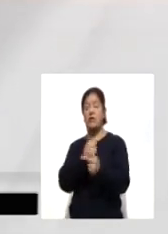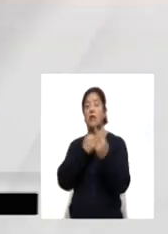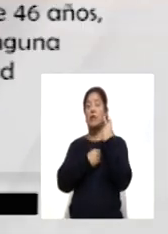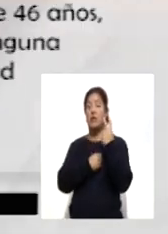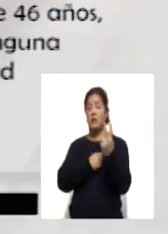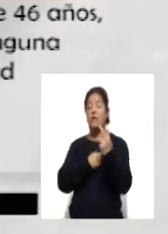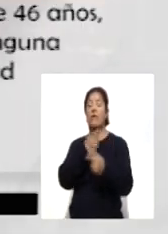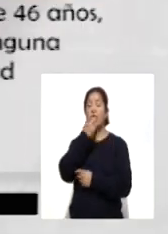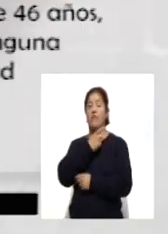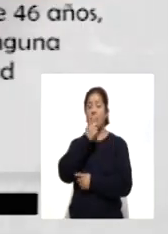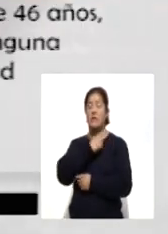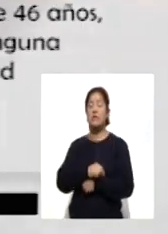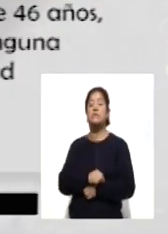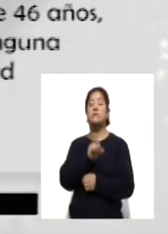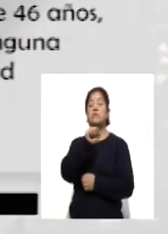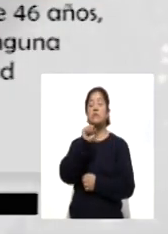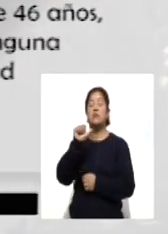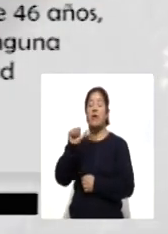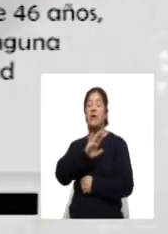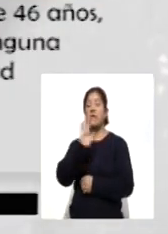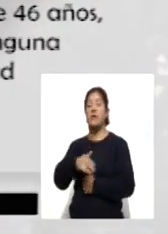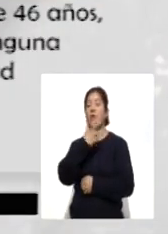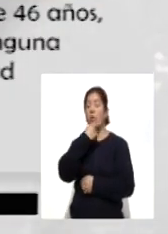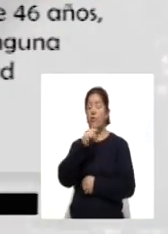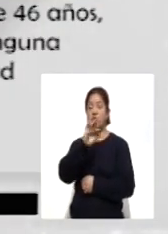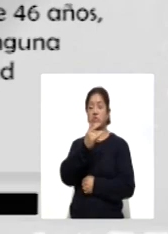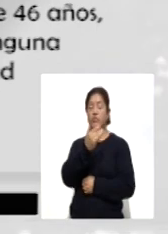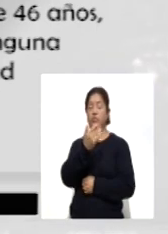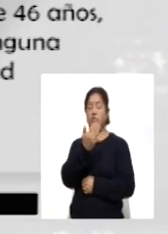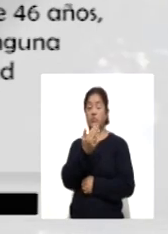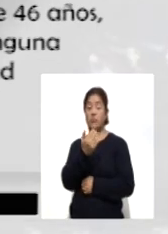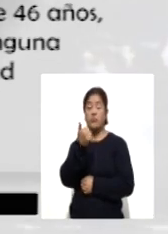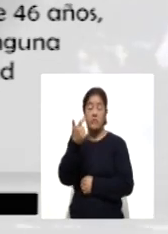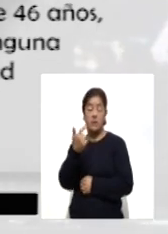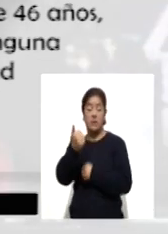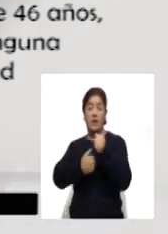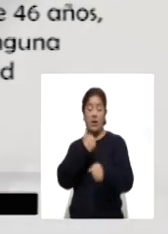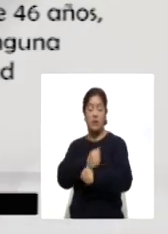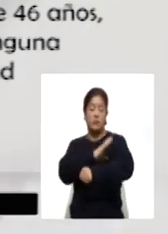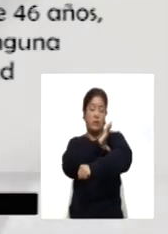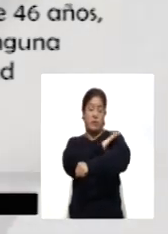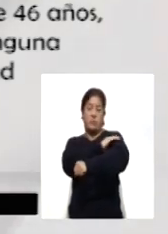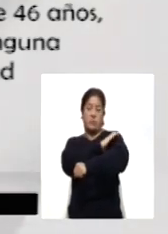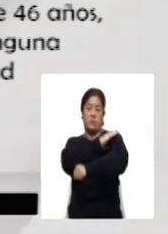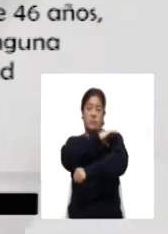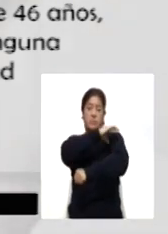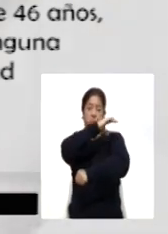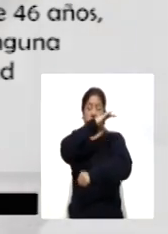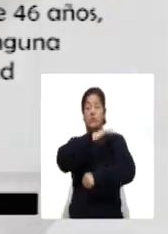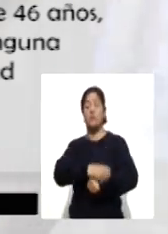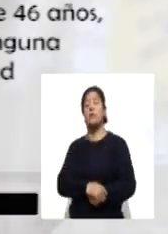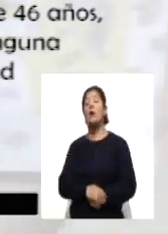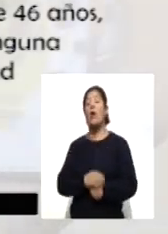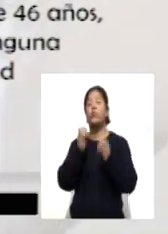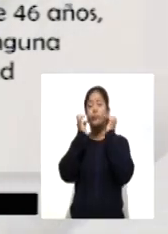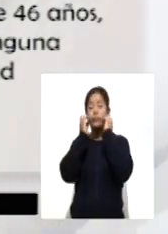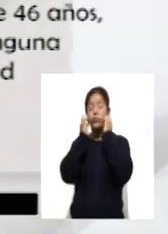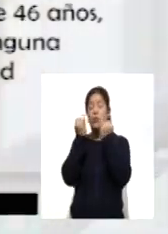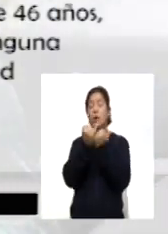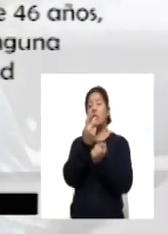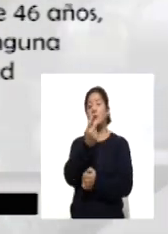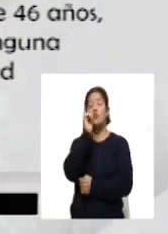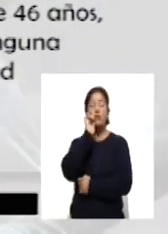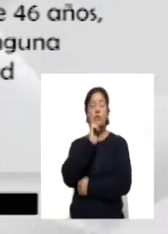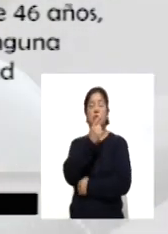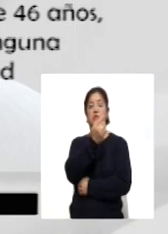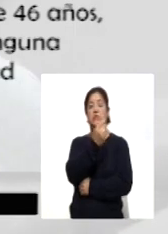diabetes. En la CESA, falleció un masculino de 57 años con hipertensión arterial sistémica y obesidad, así como 2 mujeres de